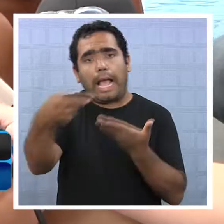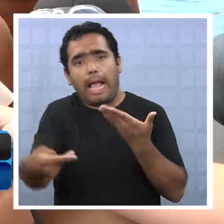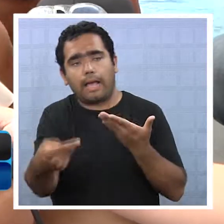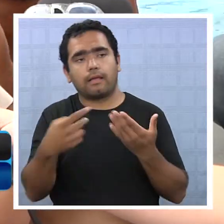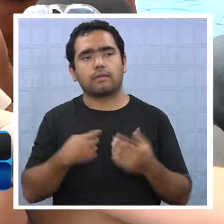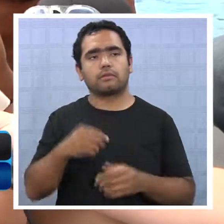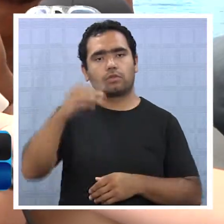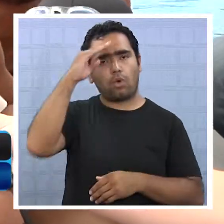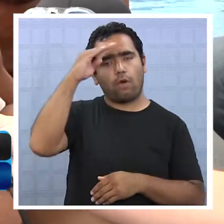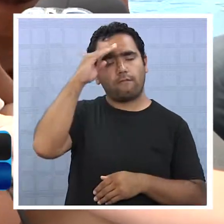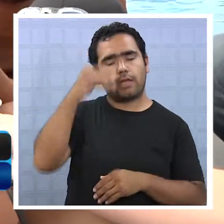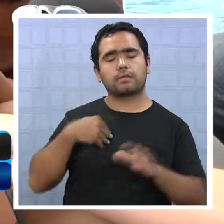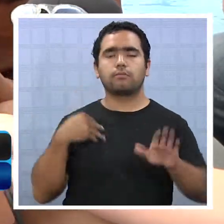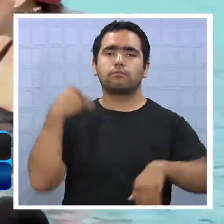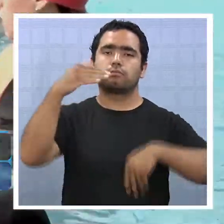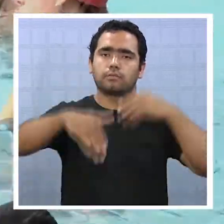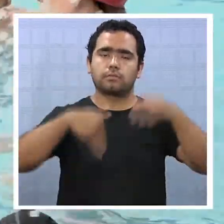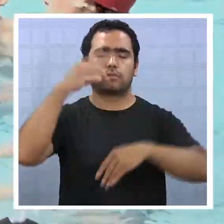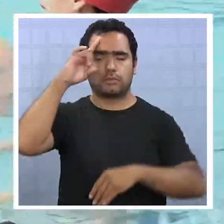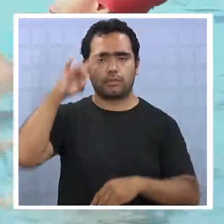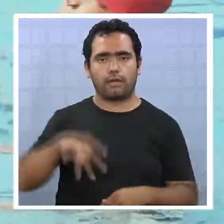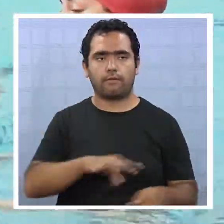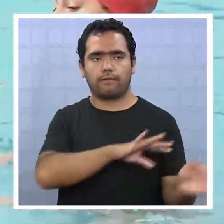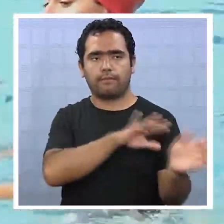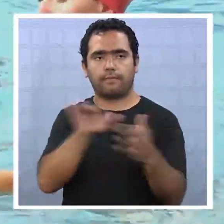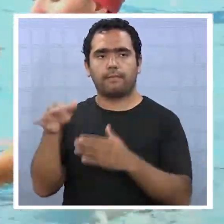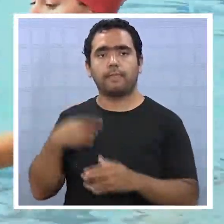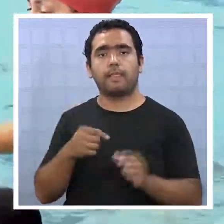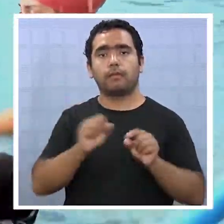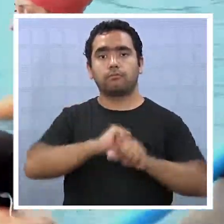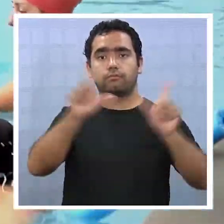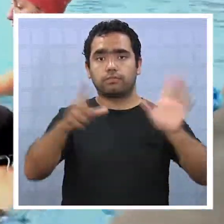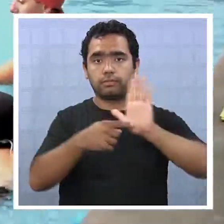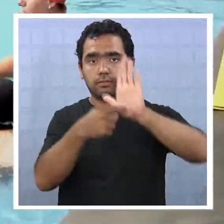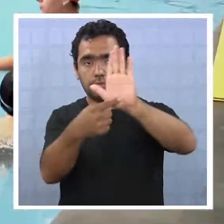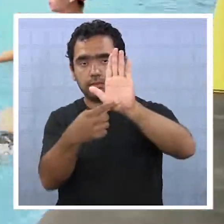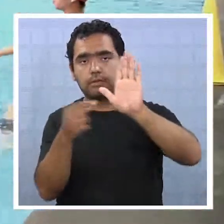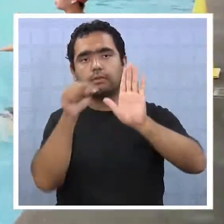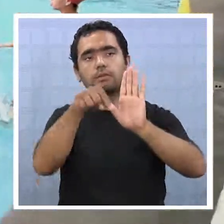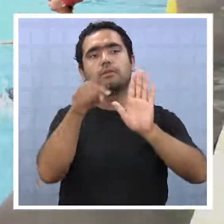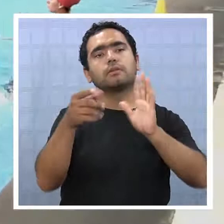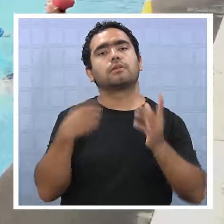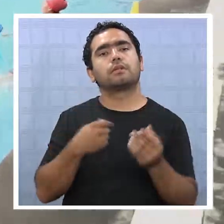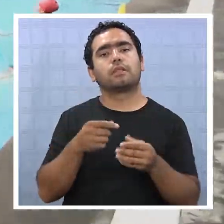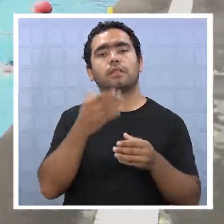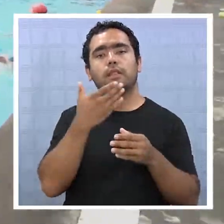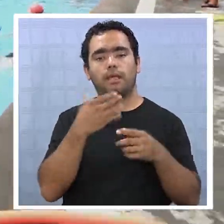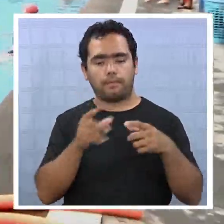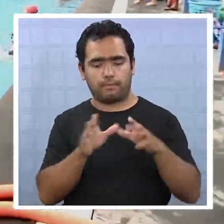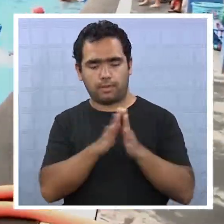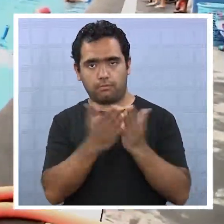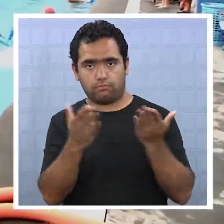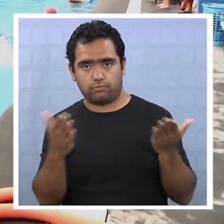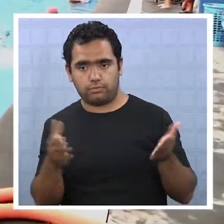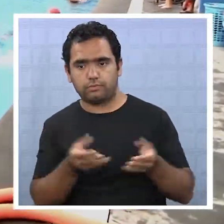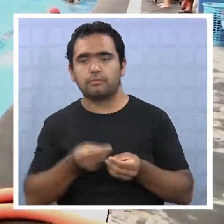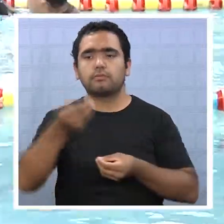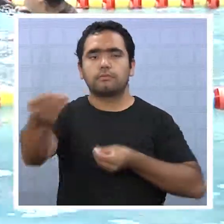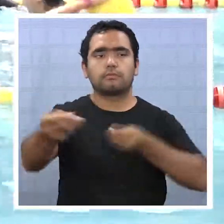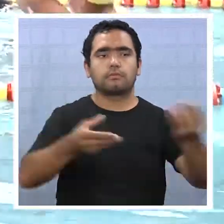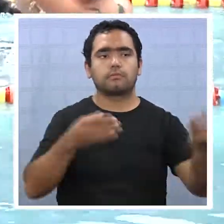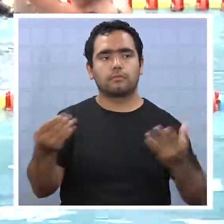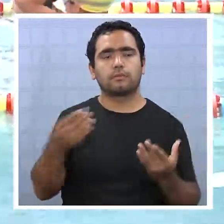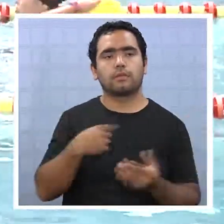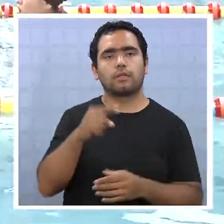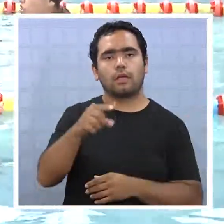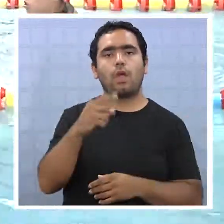lo cual lo da la confianza de saber nadar bien. La presentación de la campaña, que consistirá en la entrega de folletos informativos, contó con la